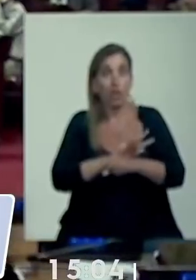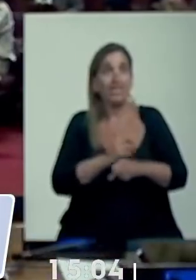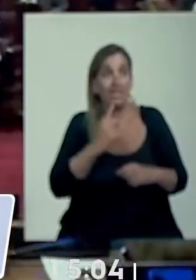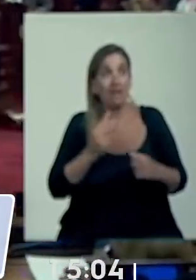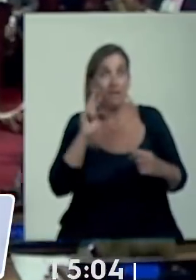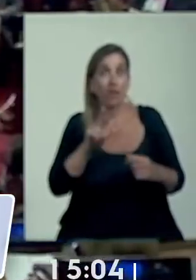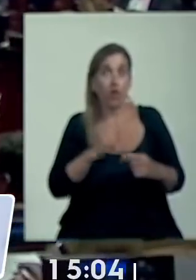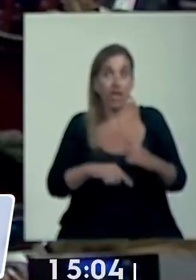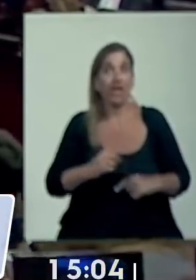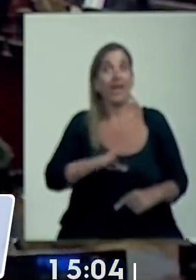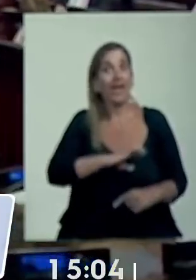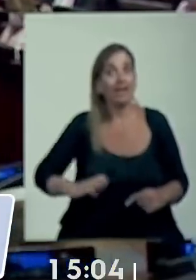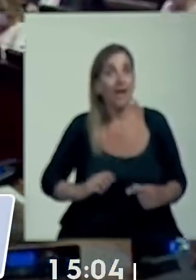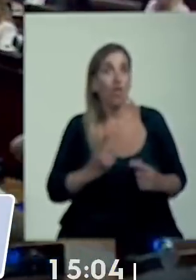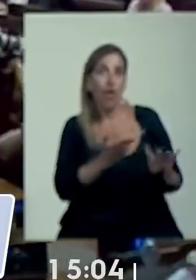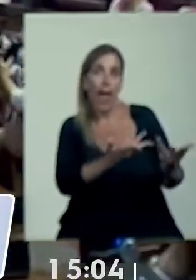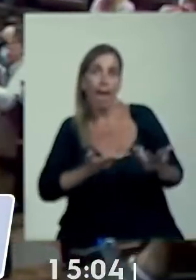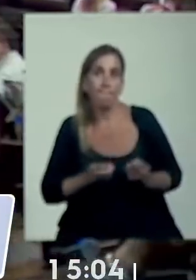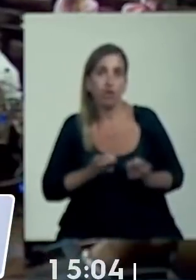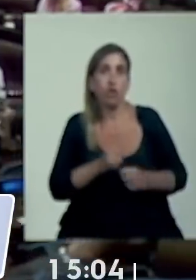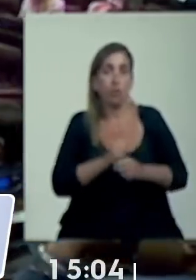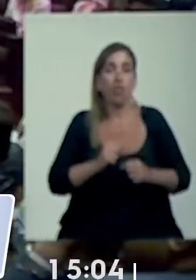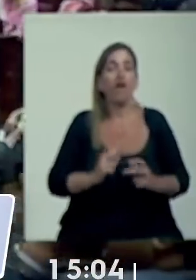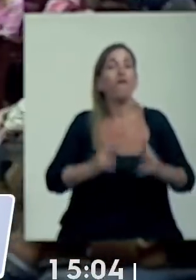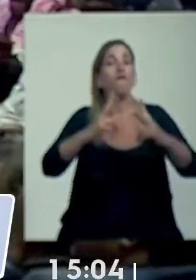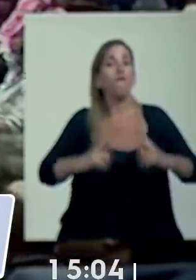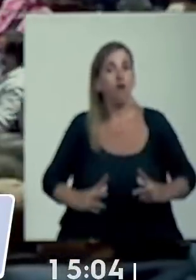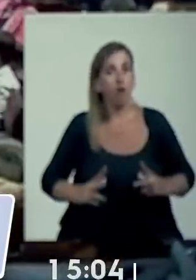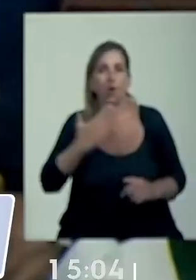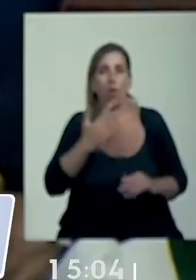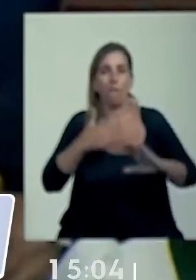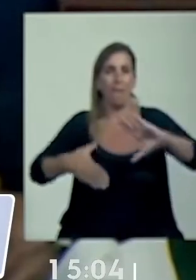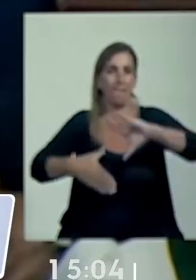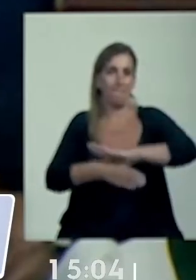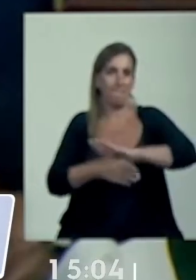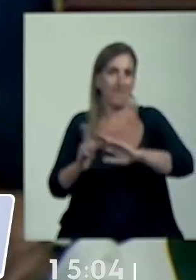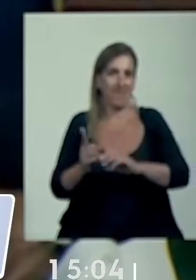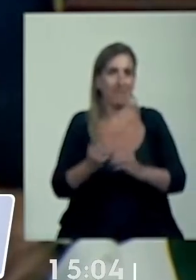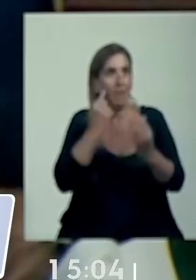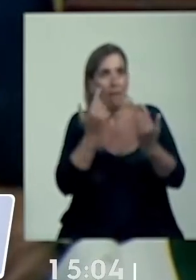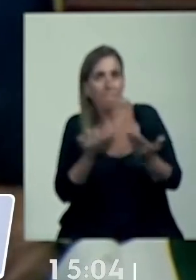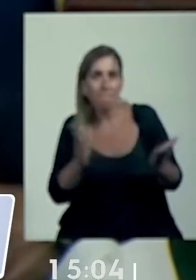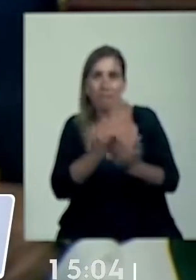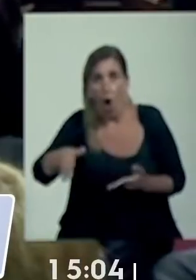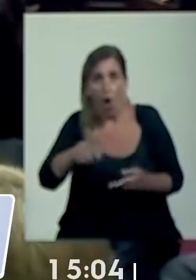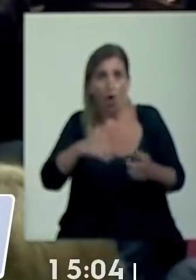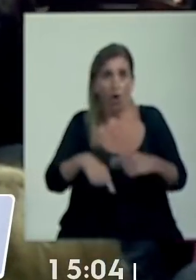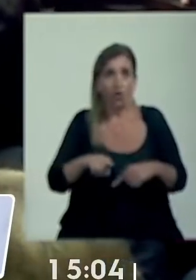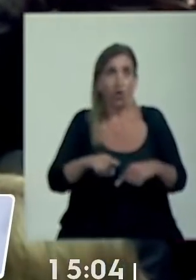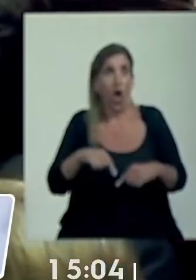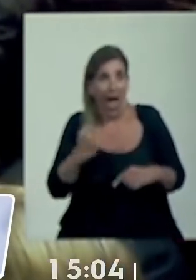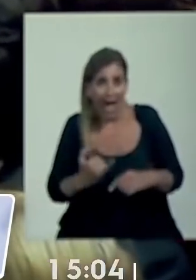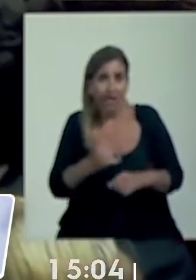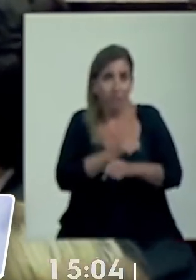resultado es seguir empantanado discutiendo todo lo que hemos venido discutiendo de que se presentó el proyecto de la luz y lo que hemos discutido con